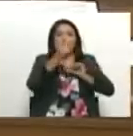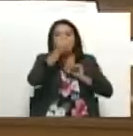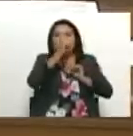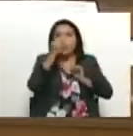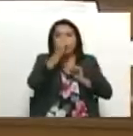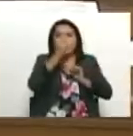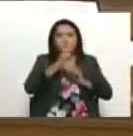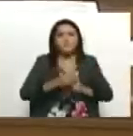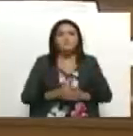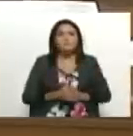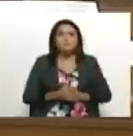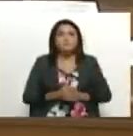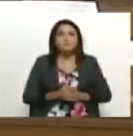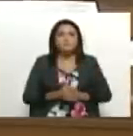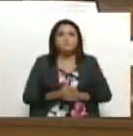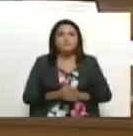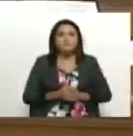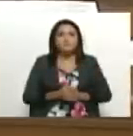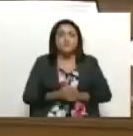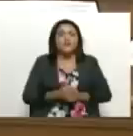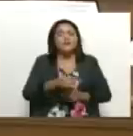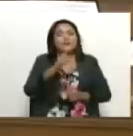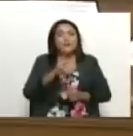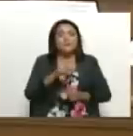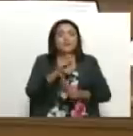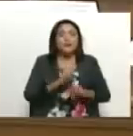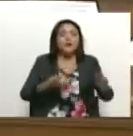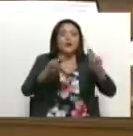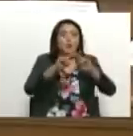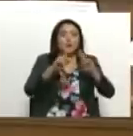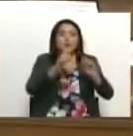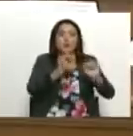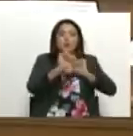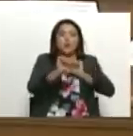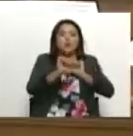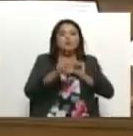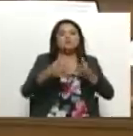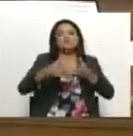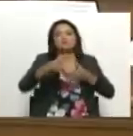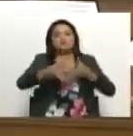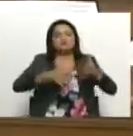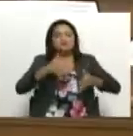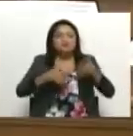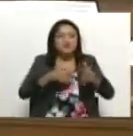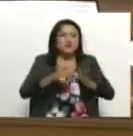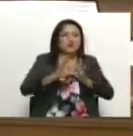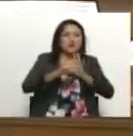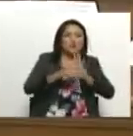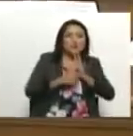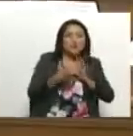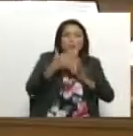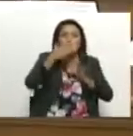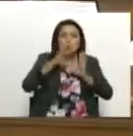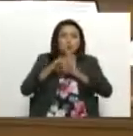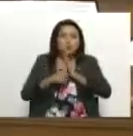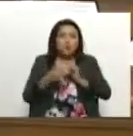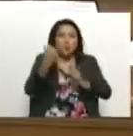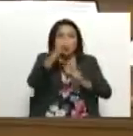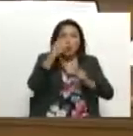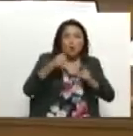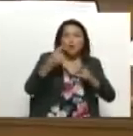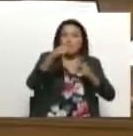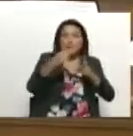el Delito, UNDOF, y la Convención de las Naciones Unidas contra la Delincuencia Organizada Transnacional, entre otros instrumentos